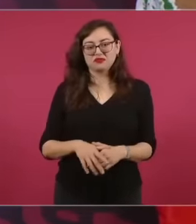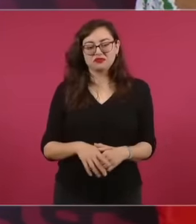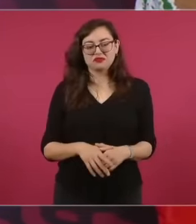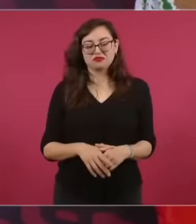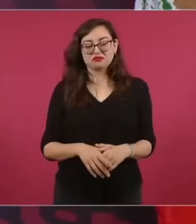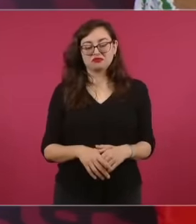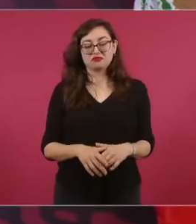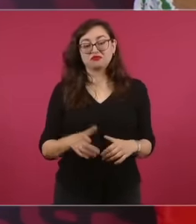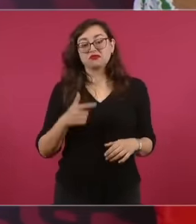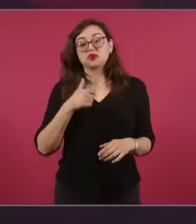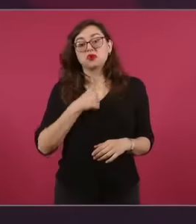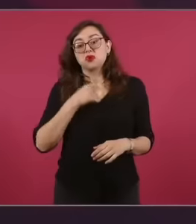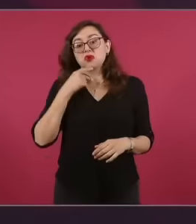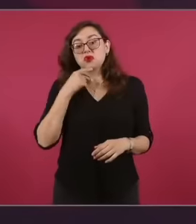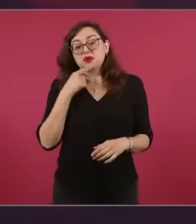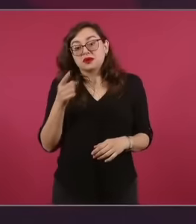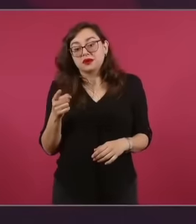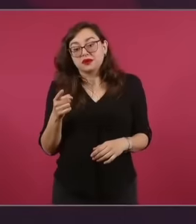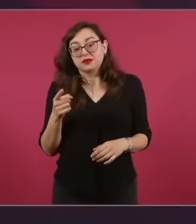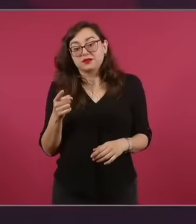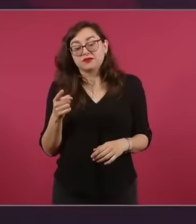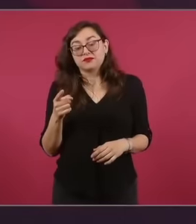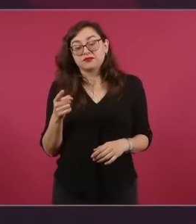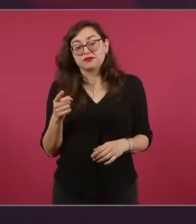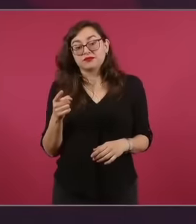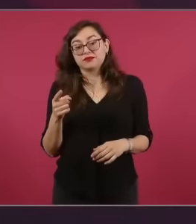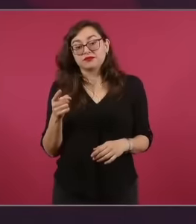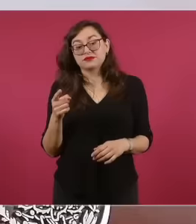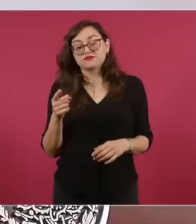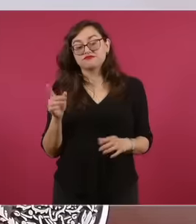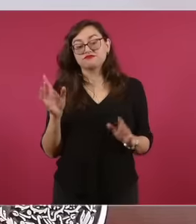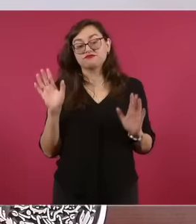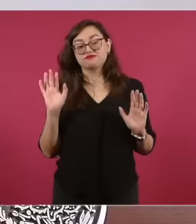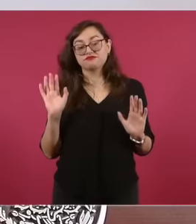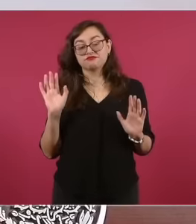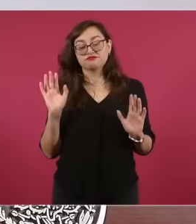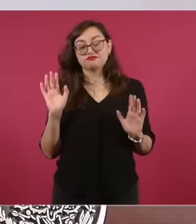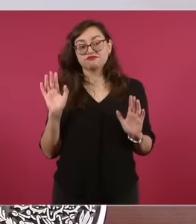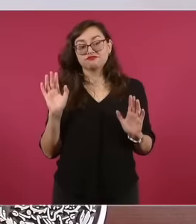abro un paréntesis y diría